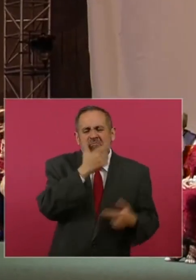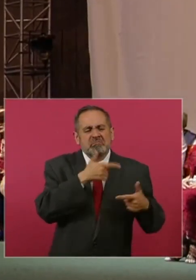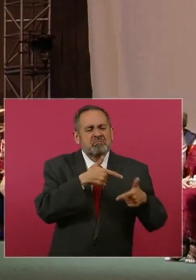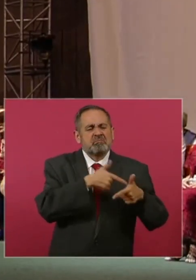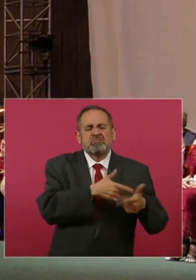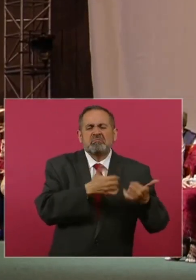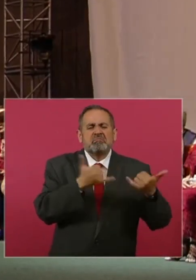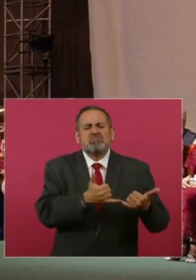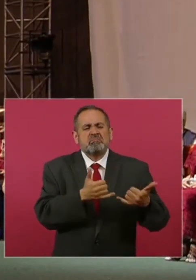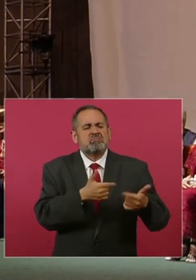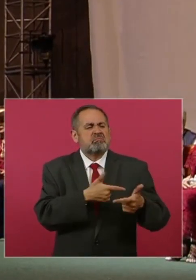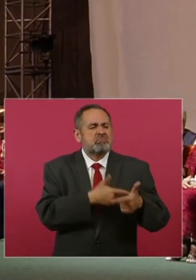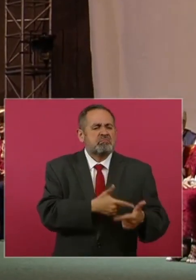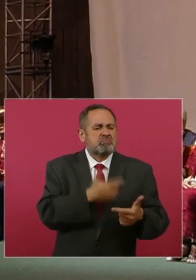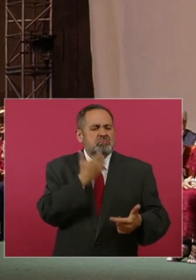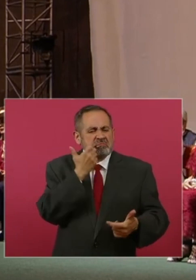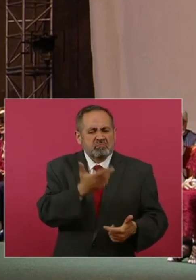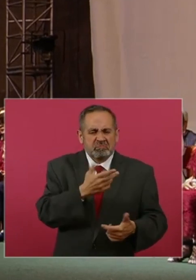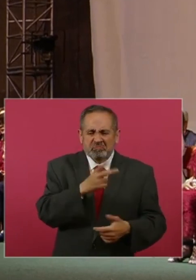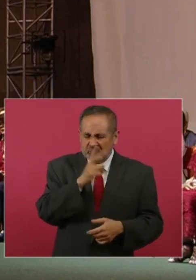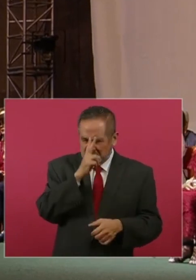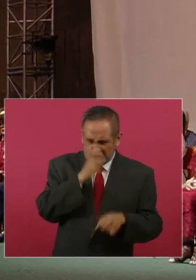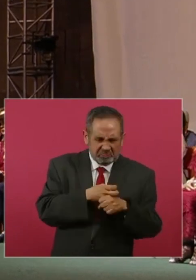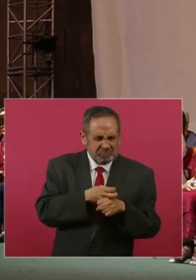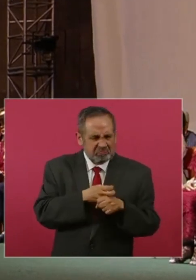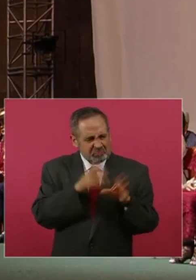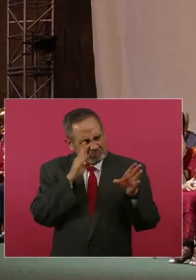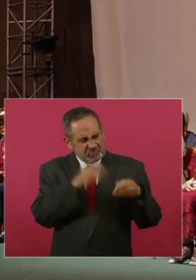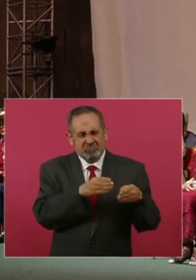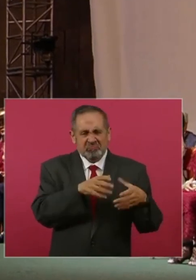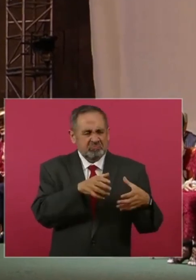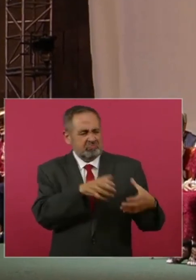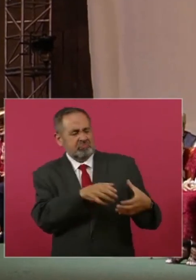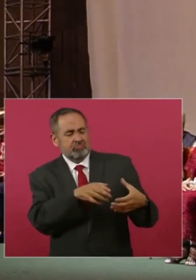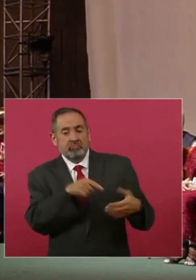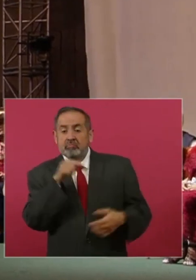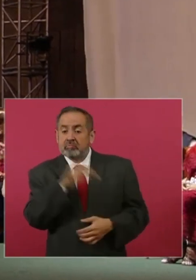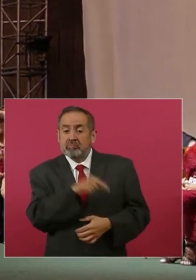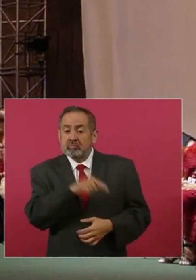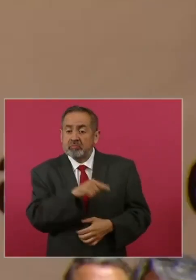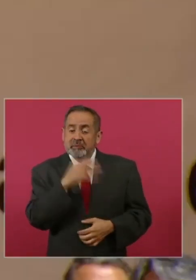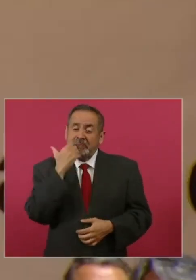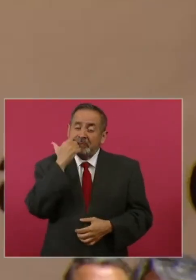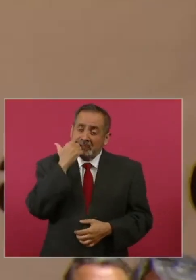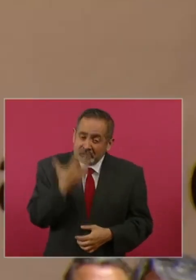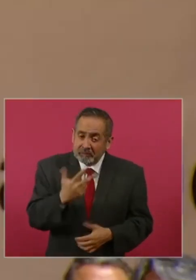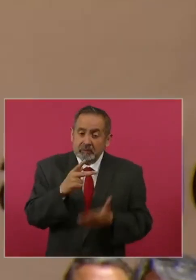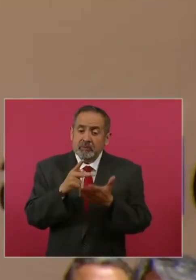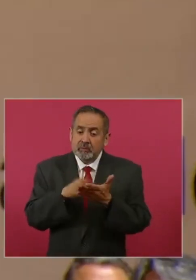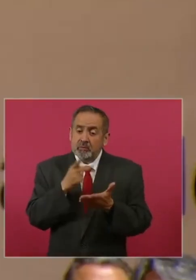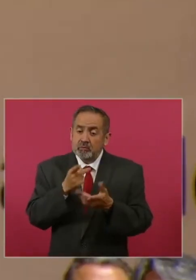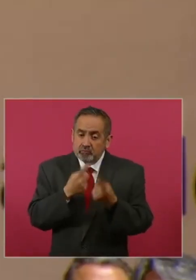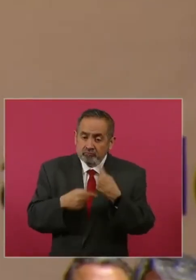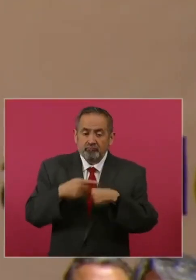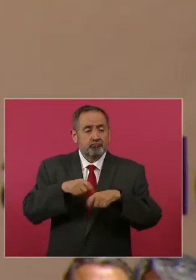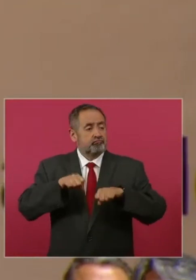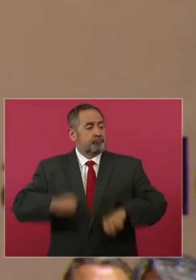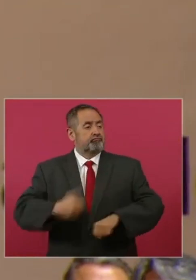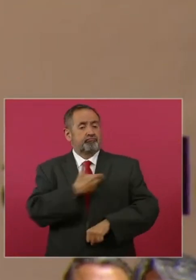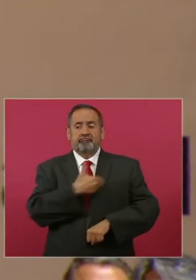conservative opposition, obsecada, obsessed en regresar in por sus